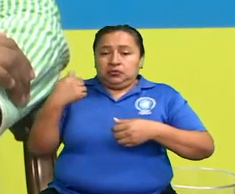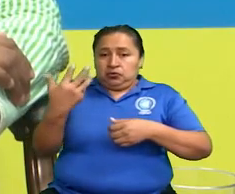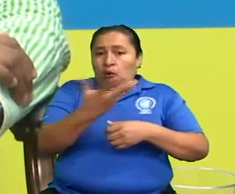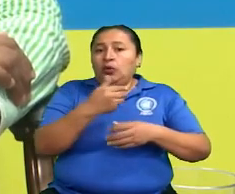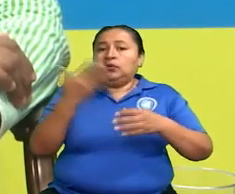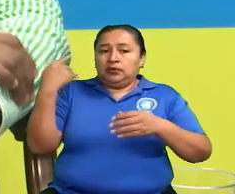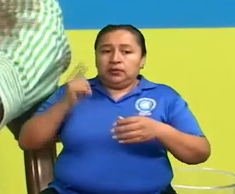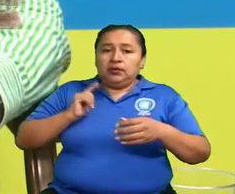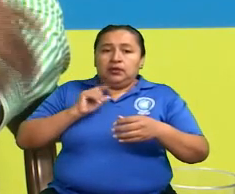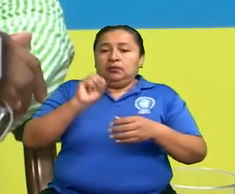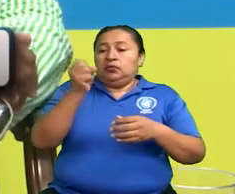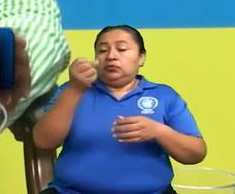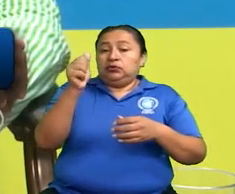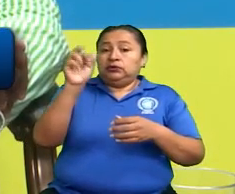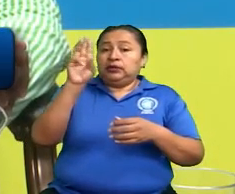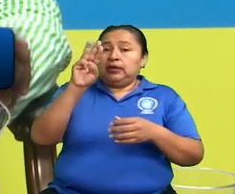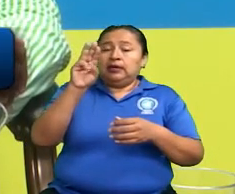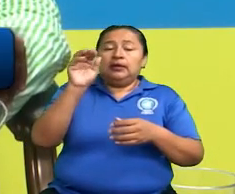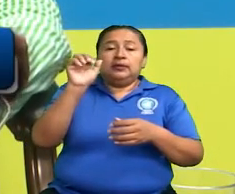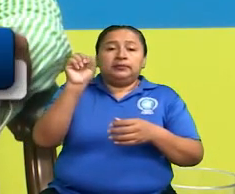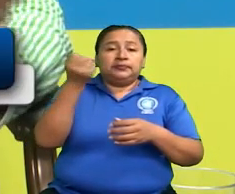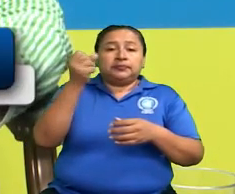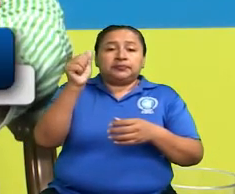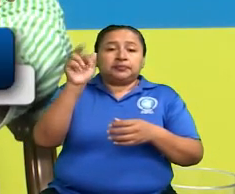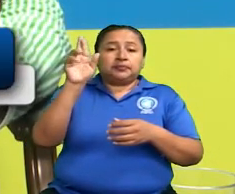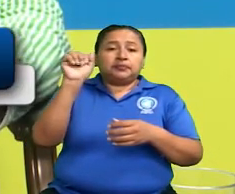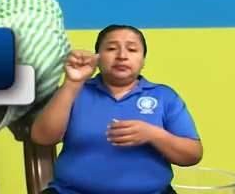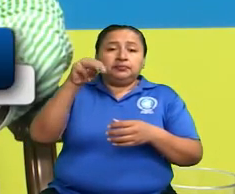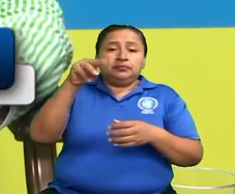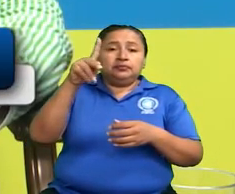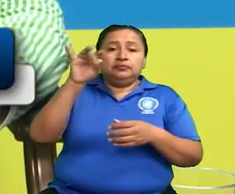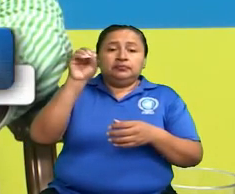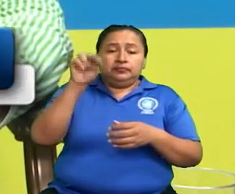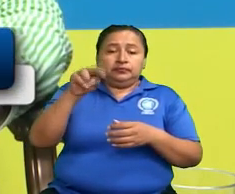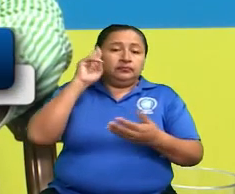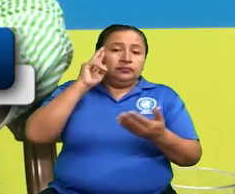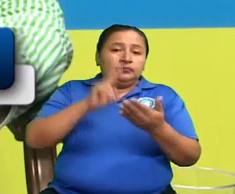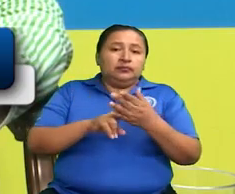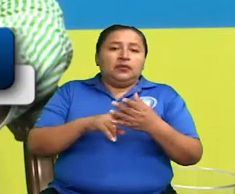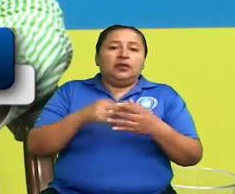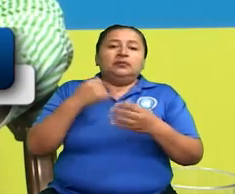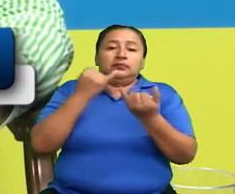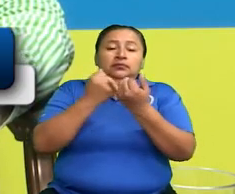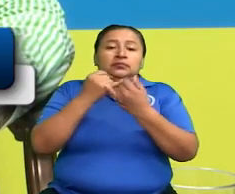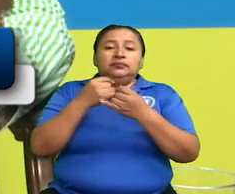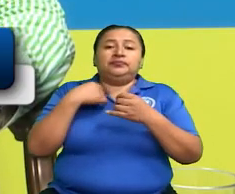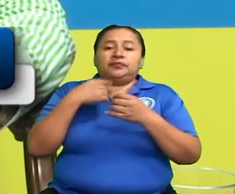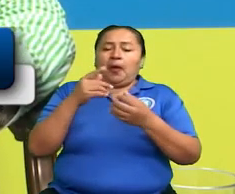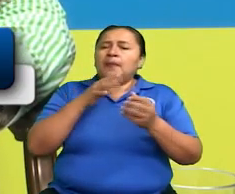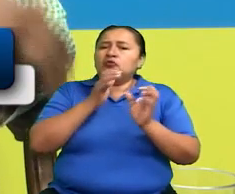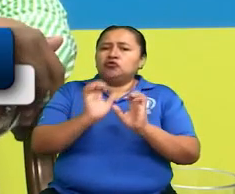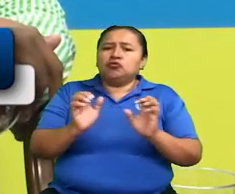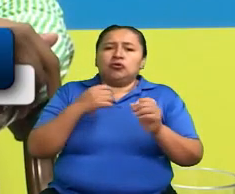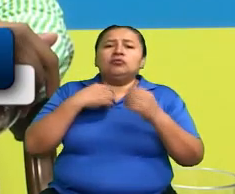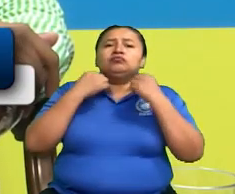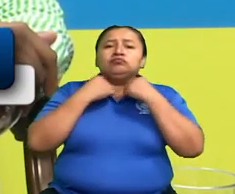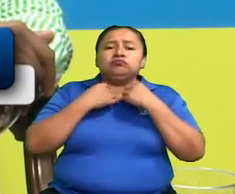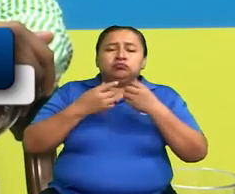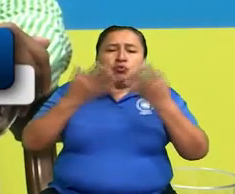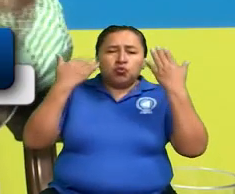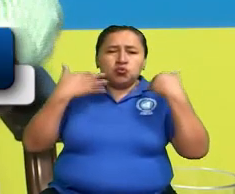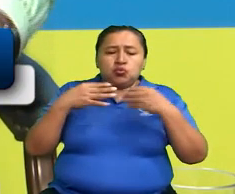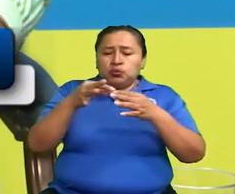hubo sarampión, pues se presentó cuando uno estaba pequeño y le ponían aquellos collares, lo bañaban con